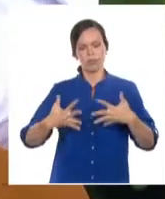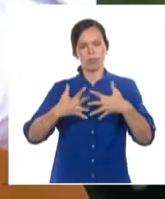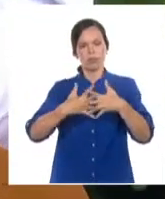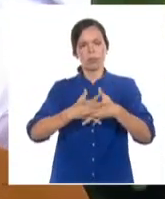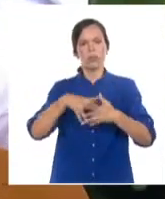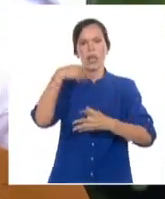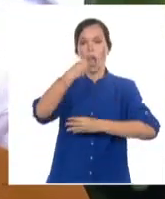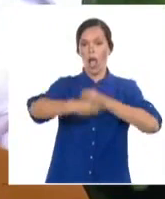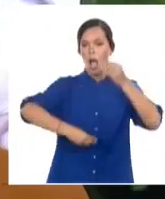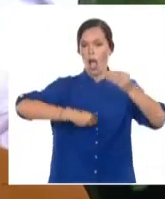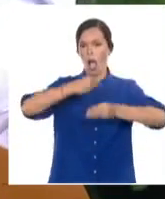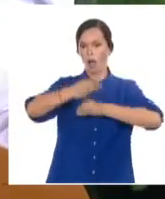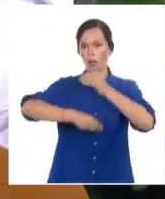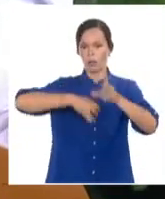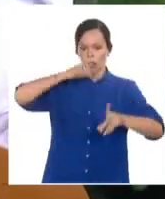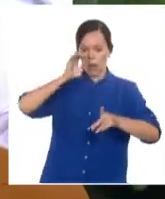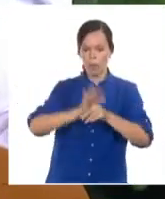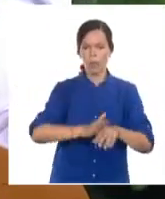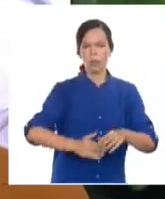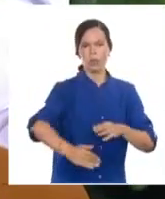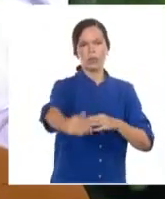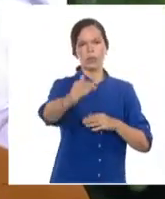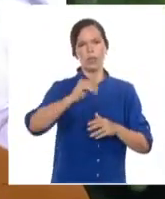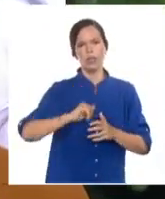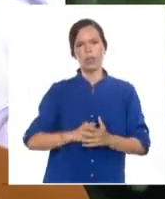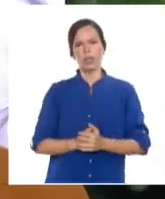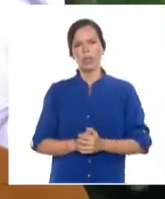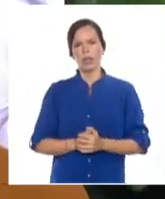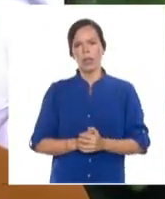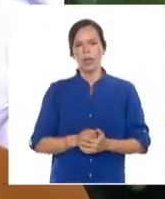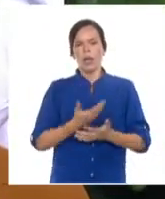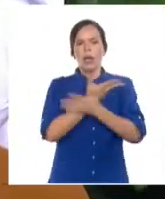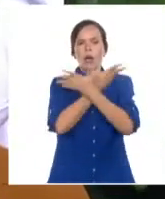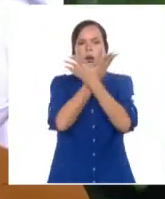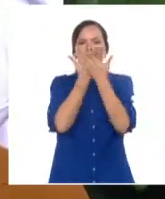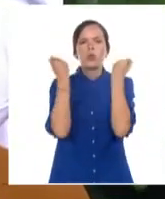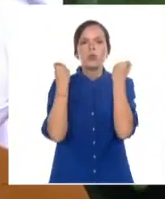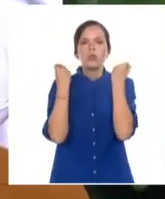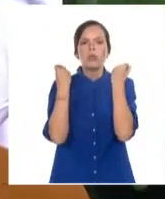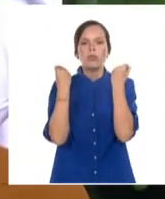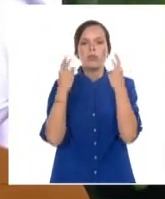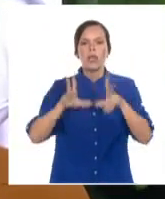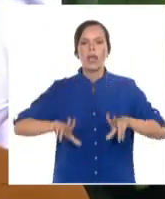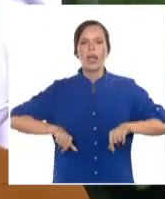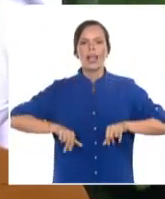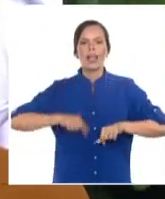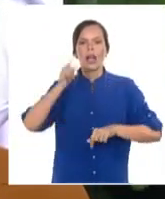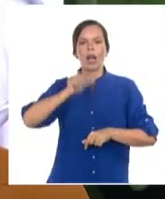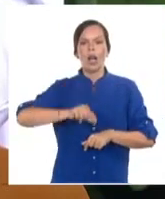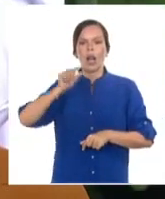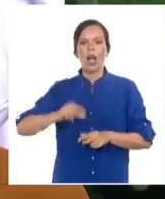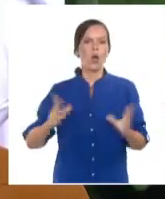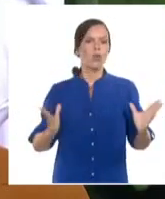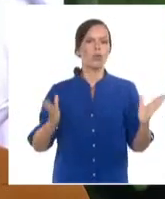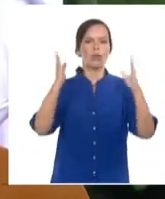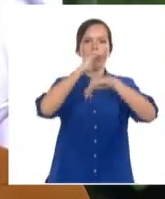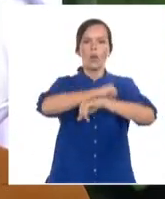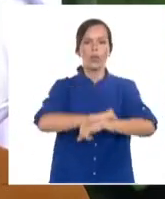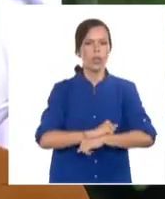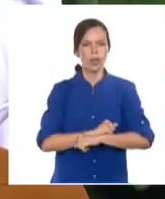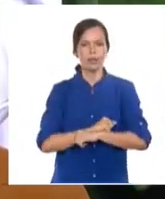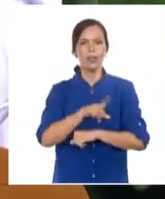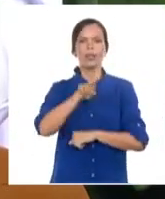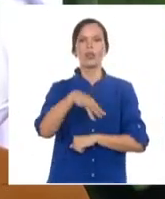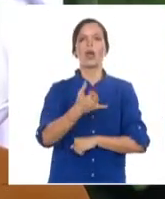la proclamación de La abolición de la esclavitud significaba un duro golpe a la base económica y productiva principal de